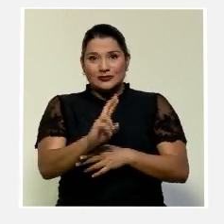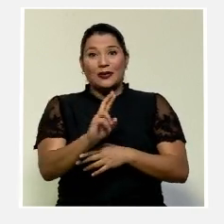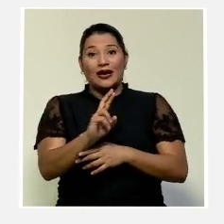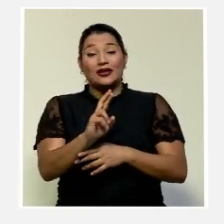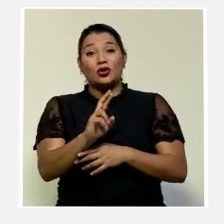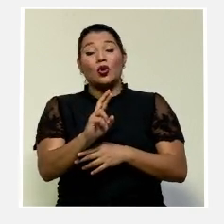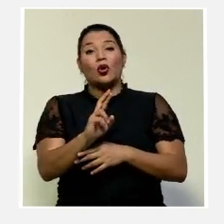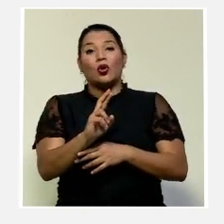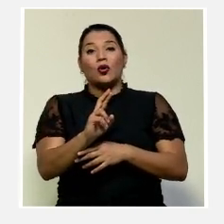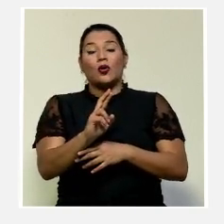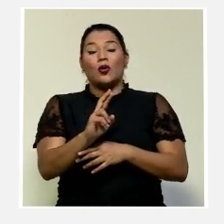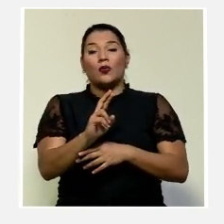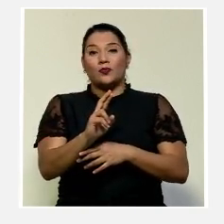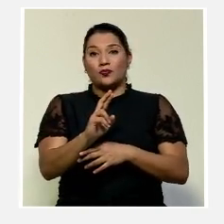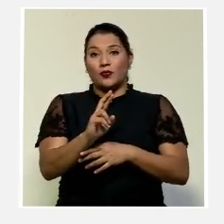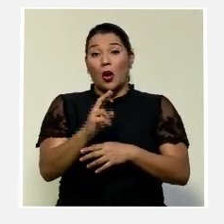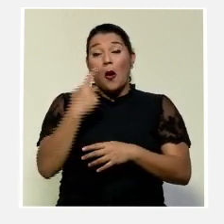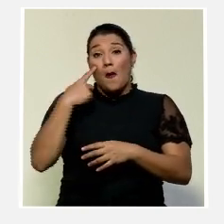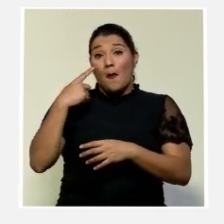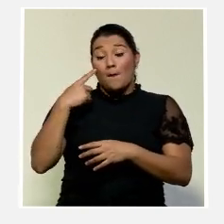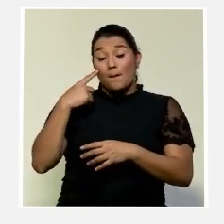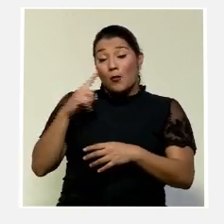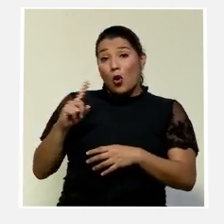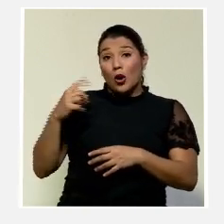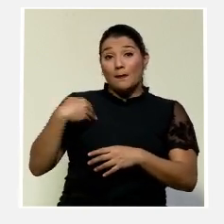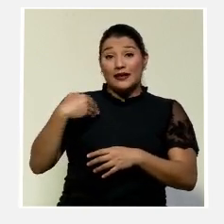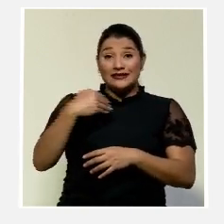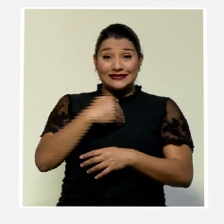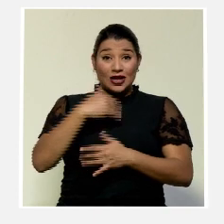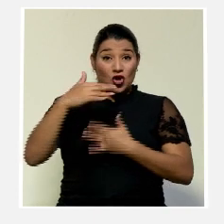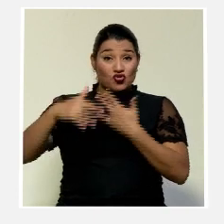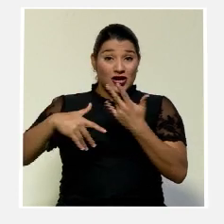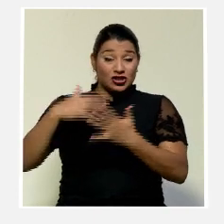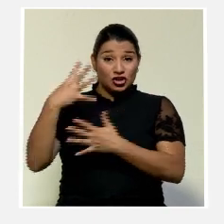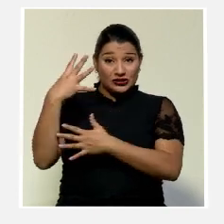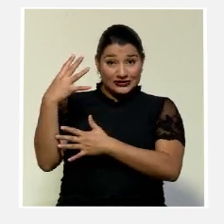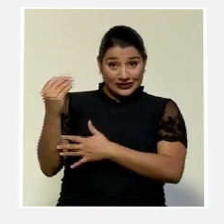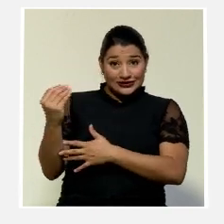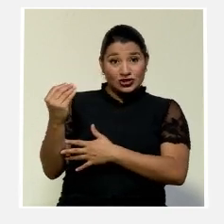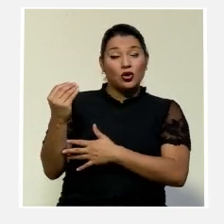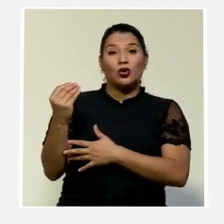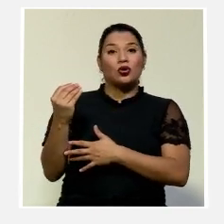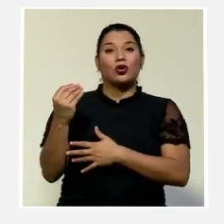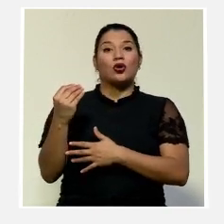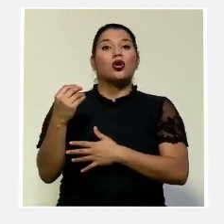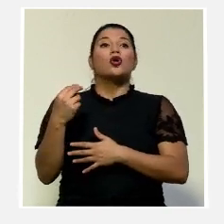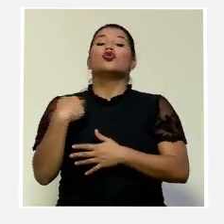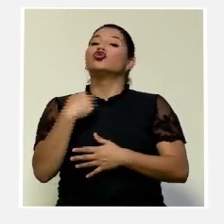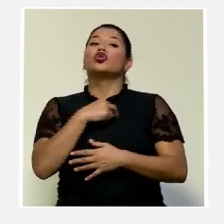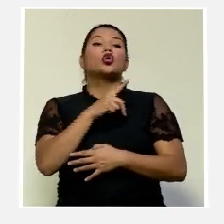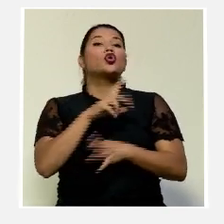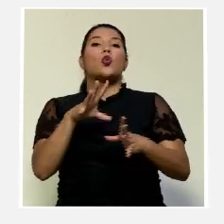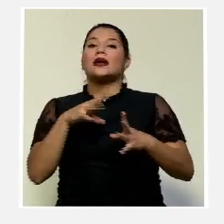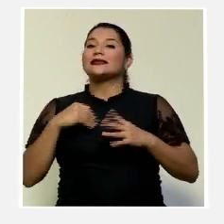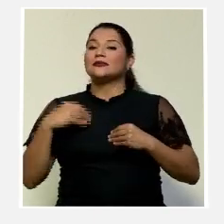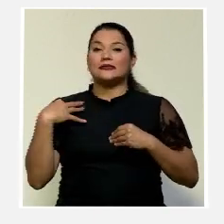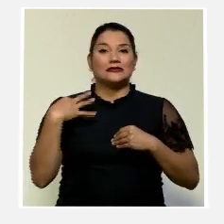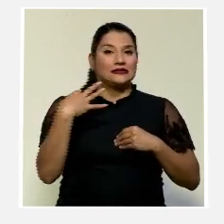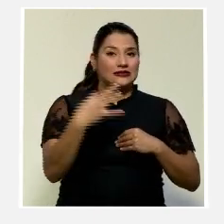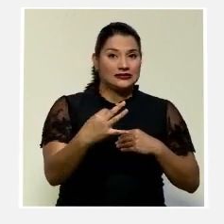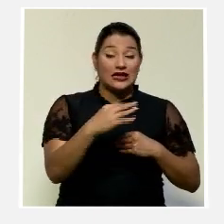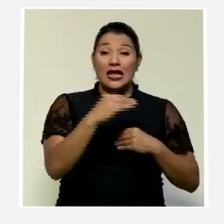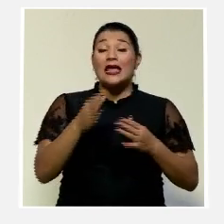este ministerio, haciendo referencia al Ministerio de Relaciones Exteriores, la convocatoria recibida y solicita